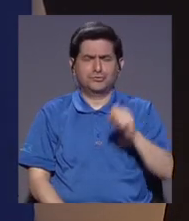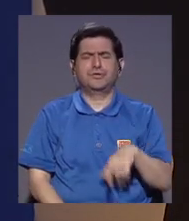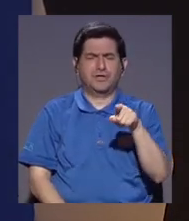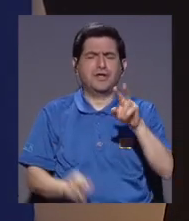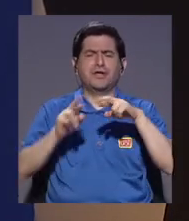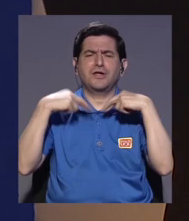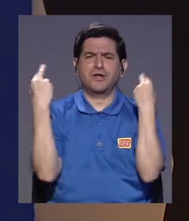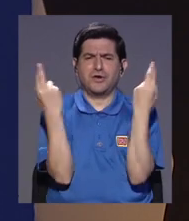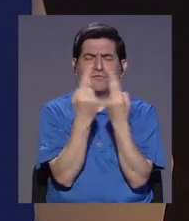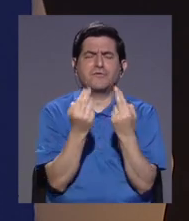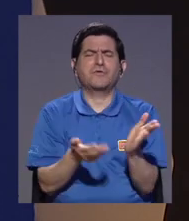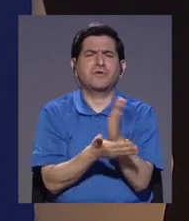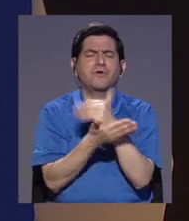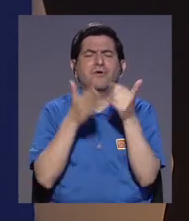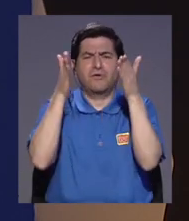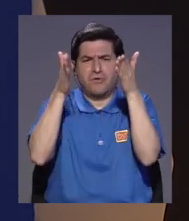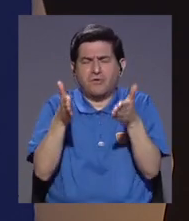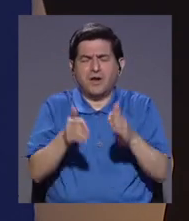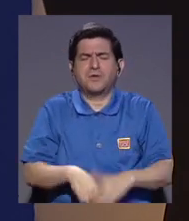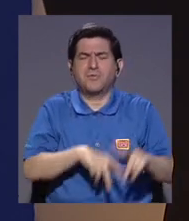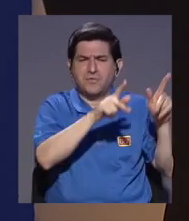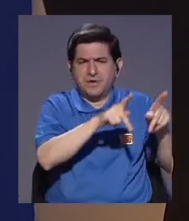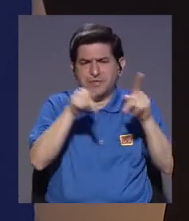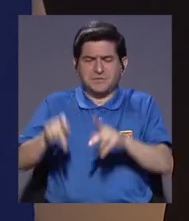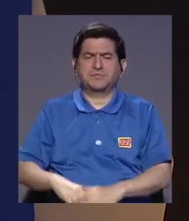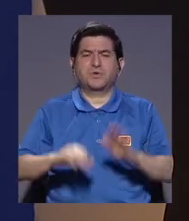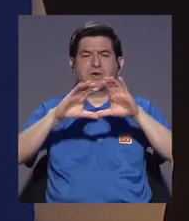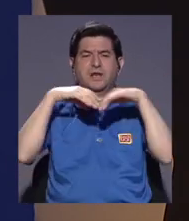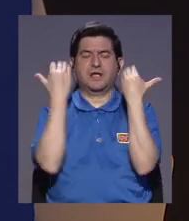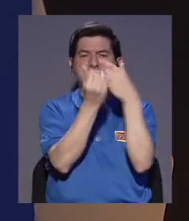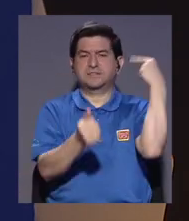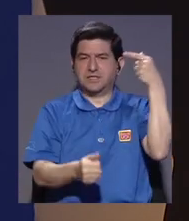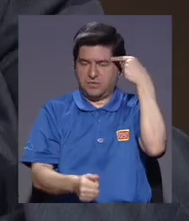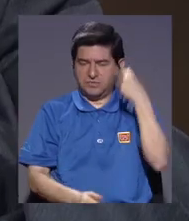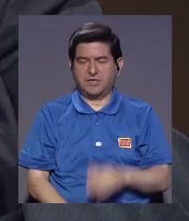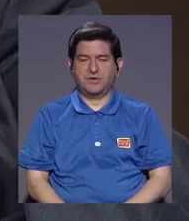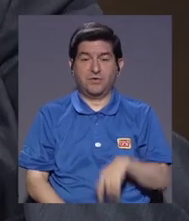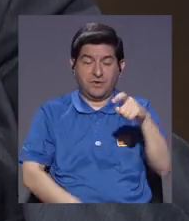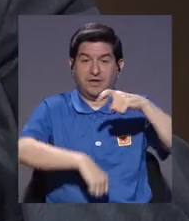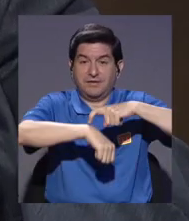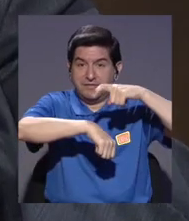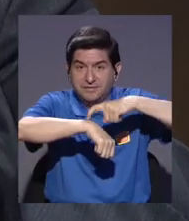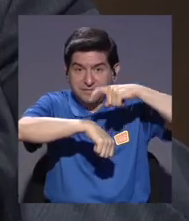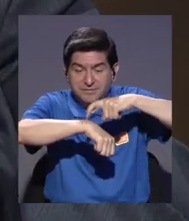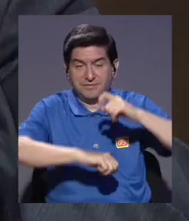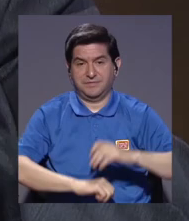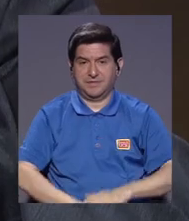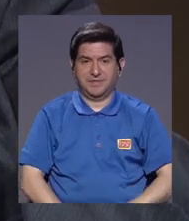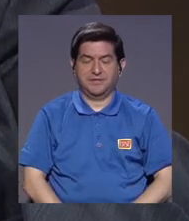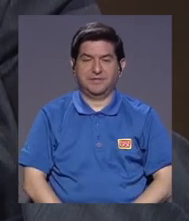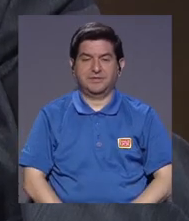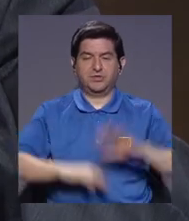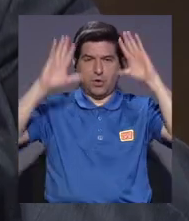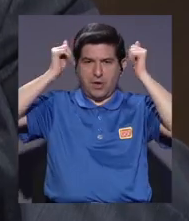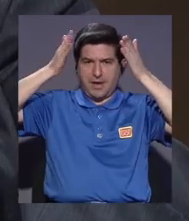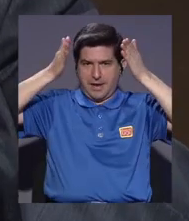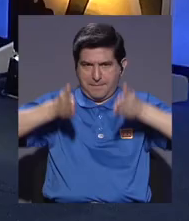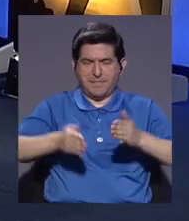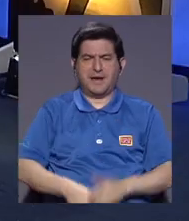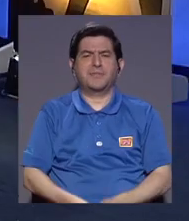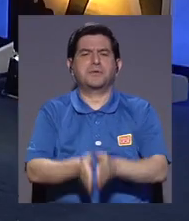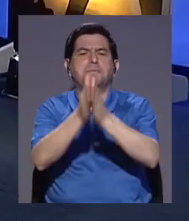está reunido con algunos personeros del consejo de gobierno y es a partir de ahí que el embajador